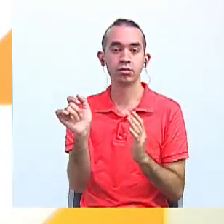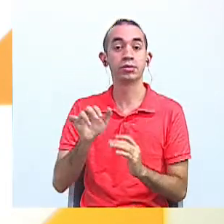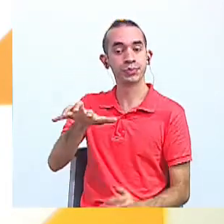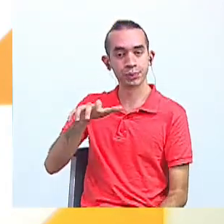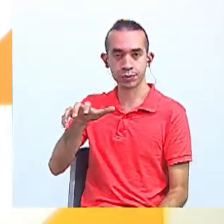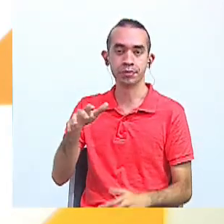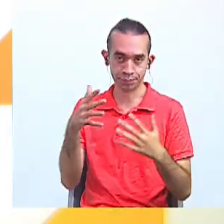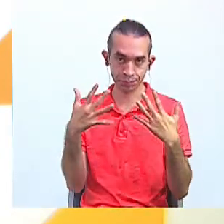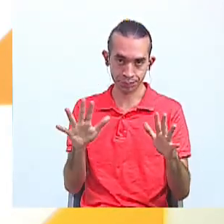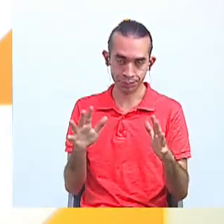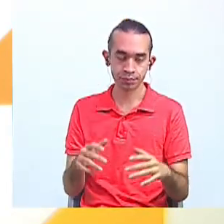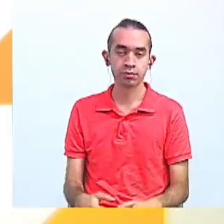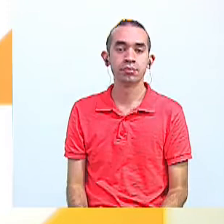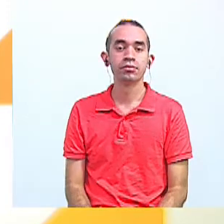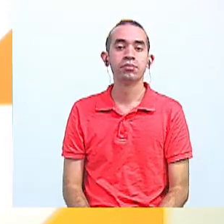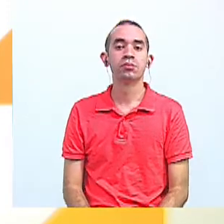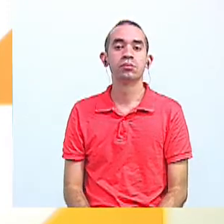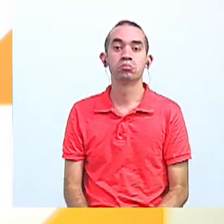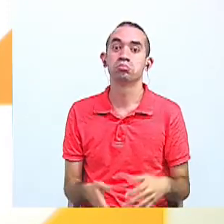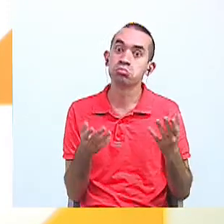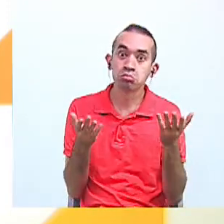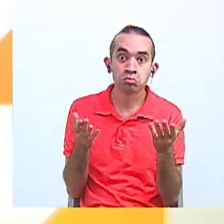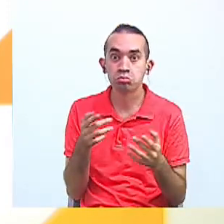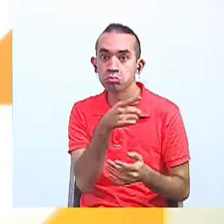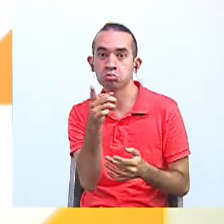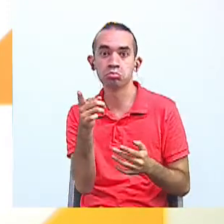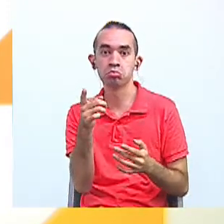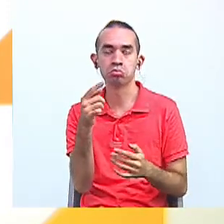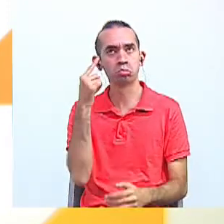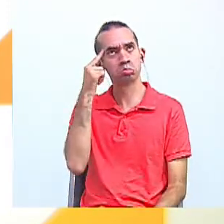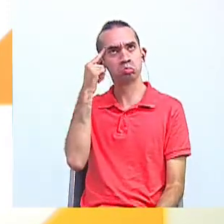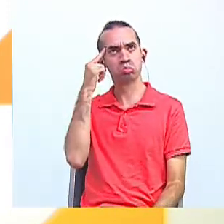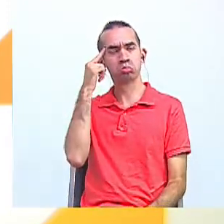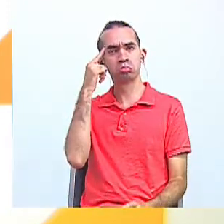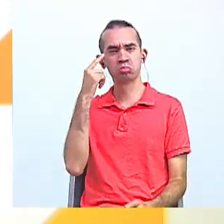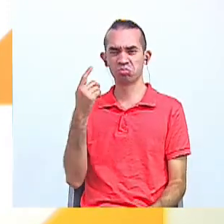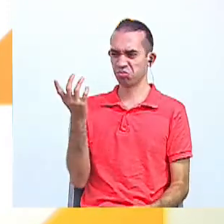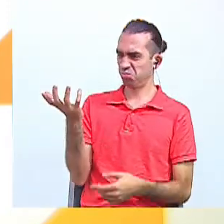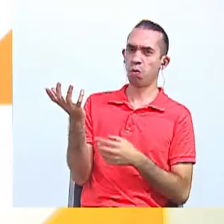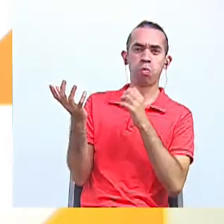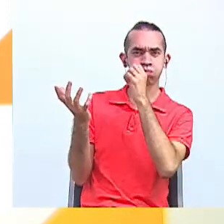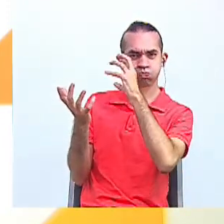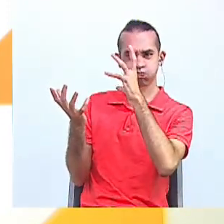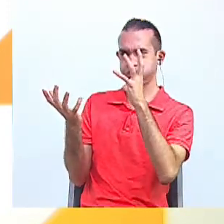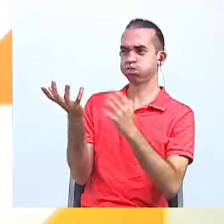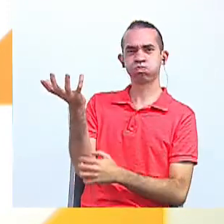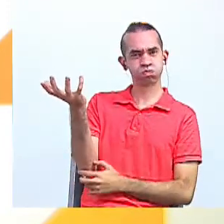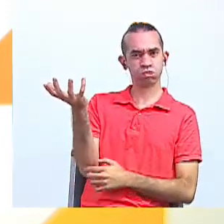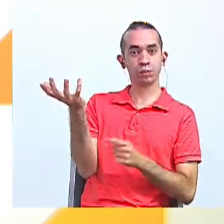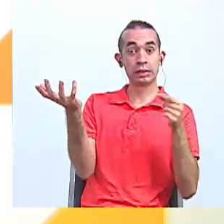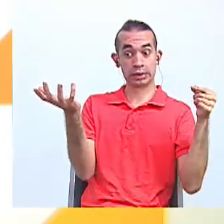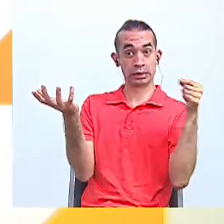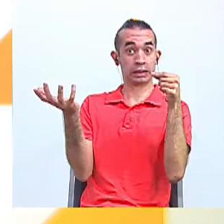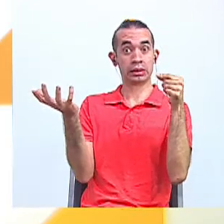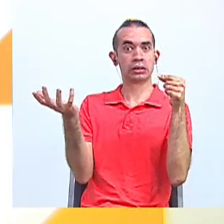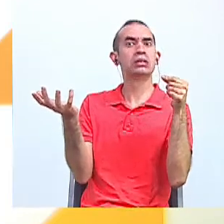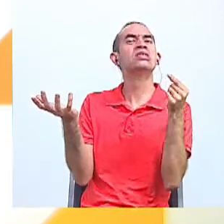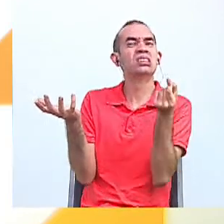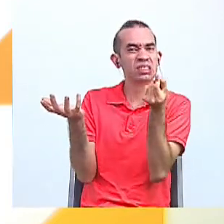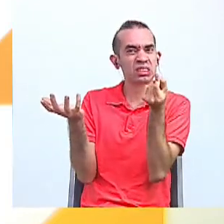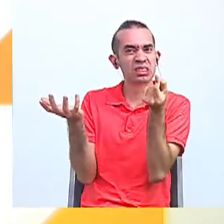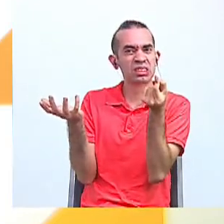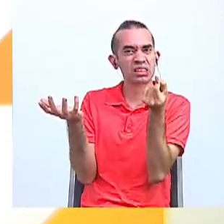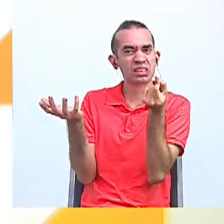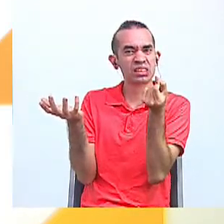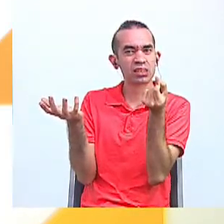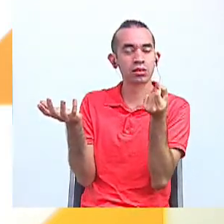calculadora. Bueno, probablemente ustedes se preguntan por qué tengo un globo y un pincho. Ya lo vamos a ver.